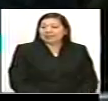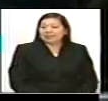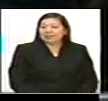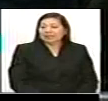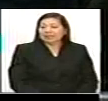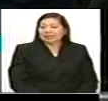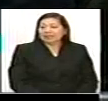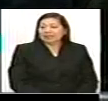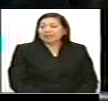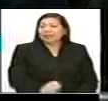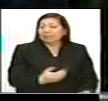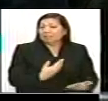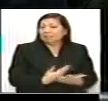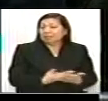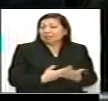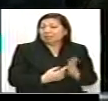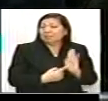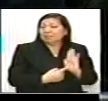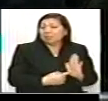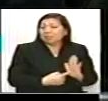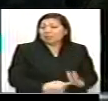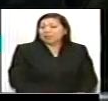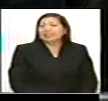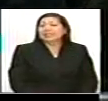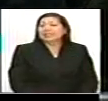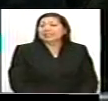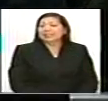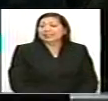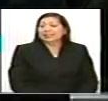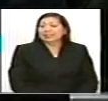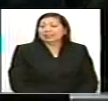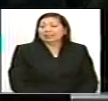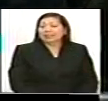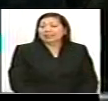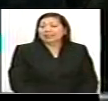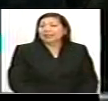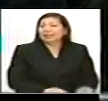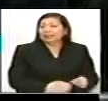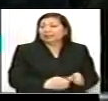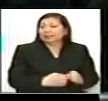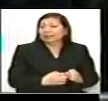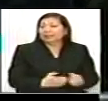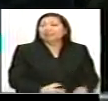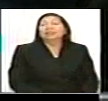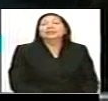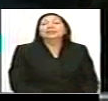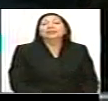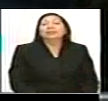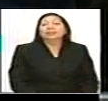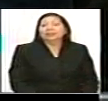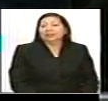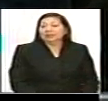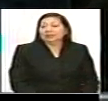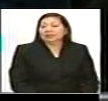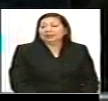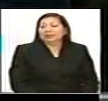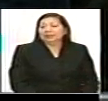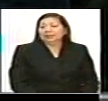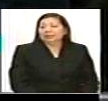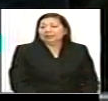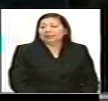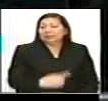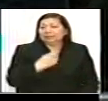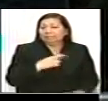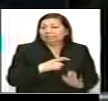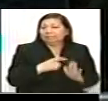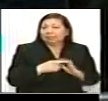Hemos estado constatando por ahí que en el caso de las estaciones hidrológicas están proveyendo